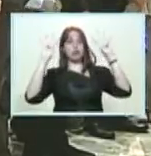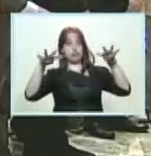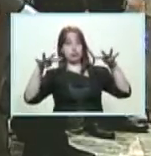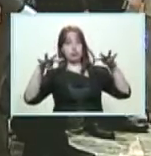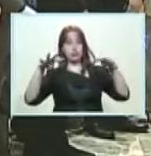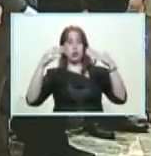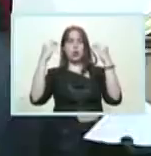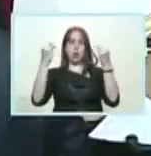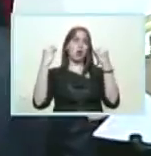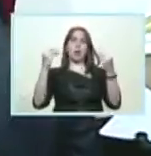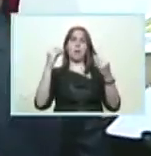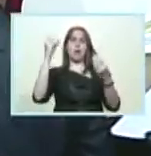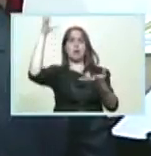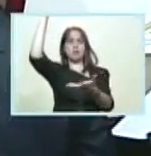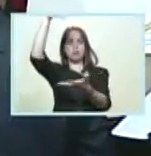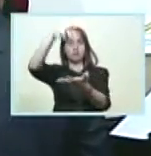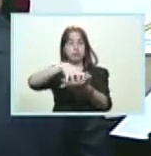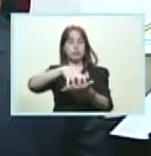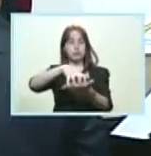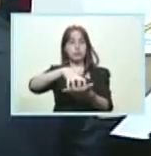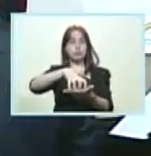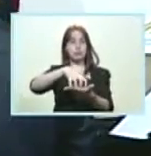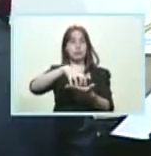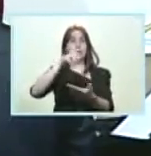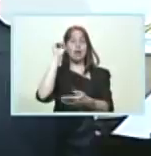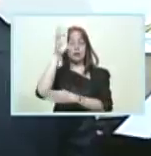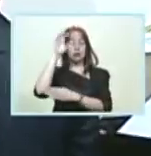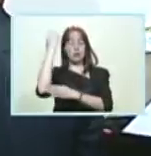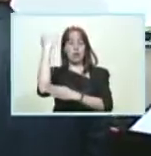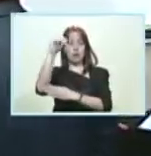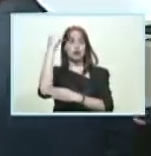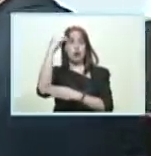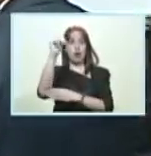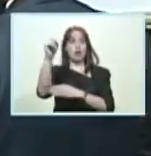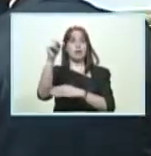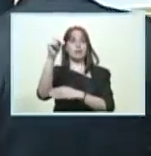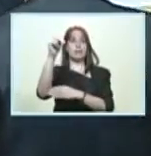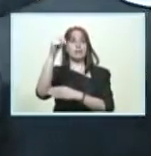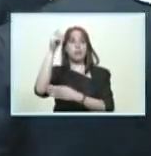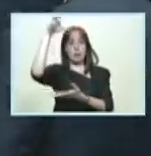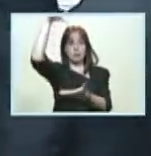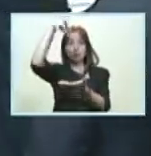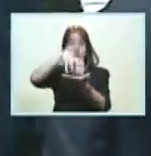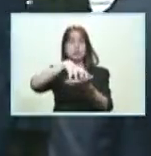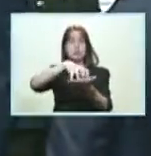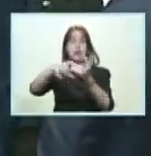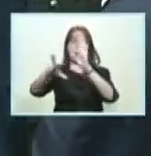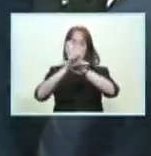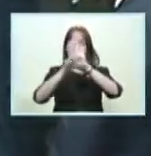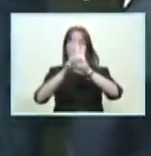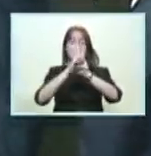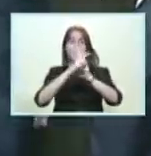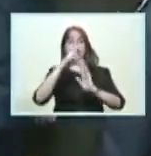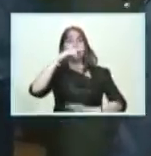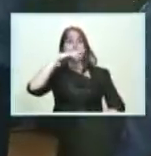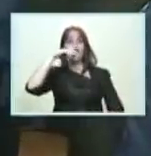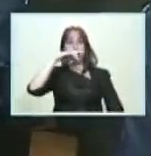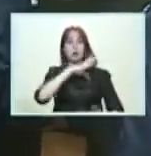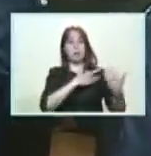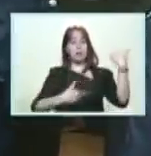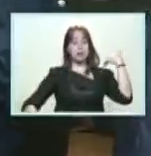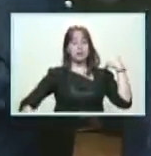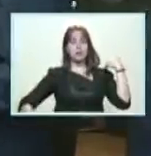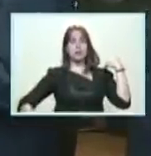aquí en el hemiciclo protocolar de la Asamblea Nacional, el Palacio Federal Legislativo, este discurso del presidente